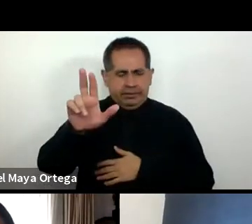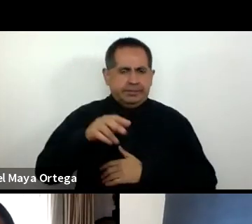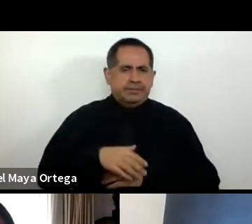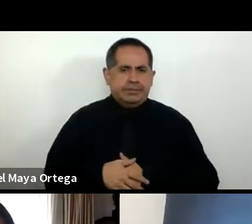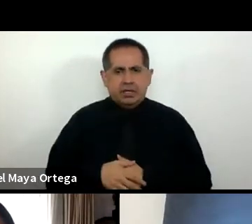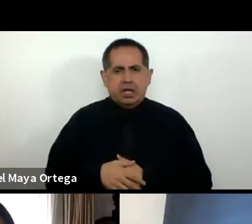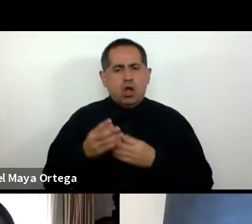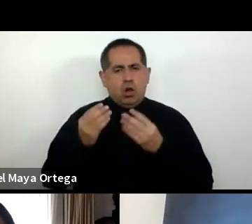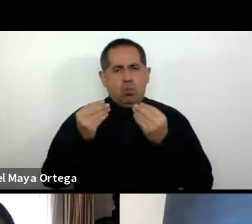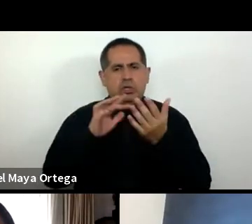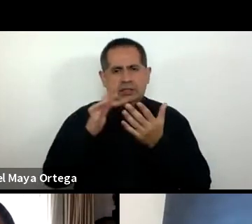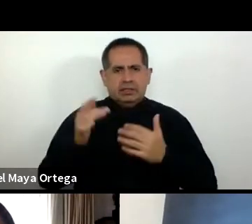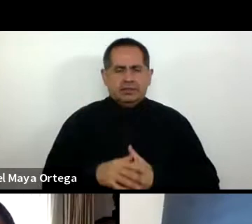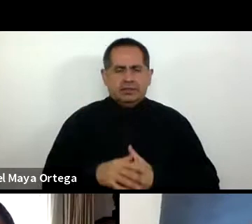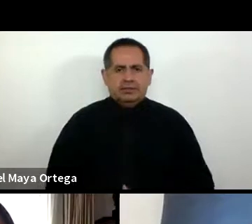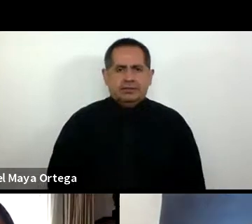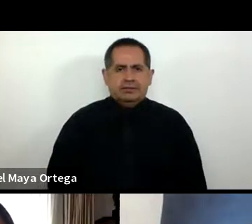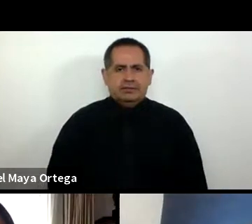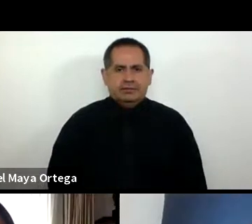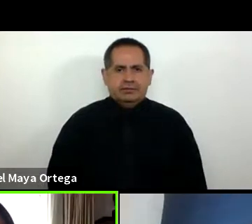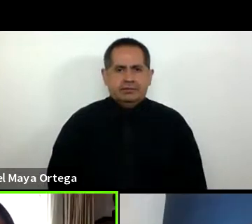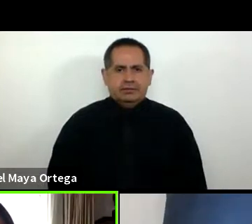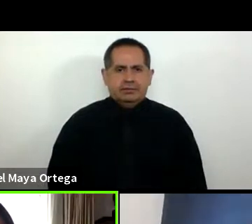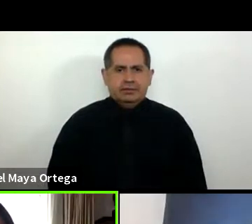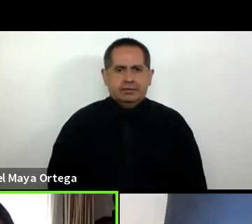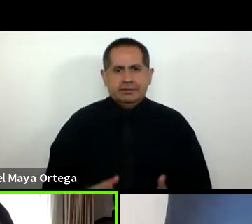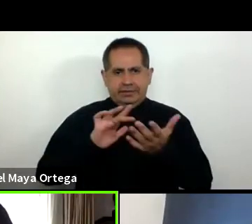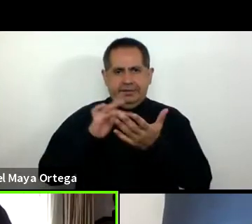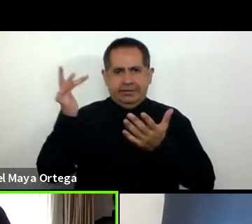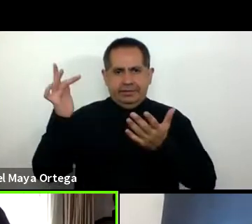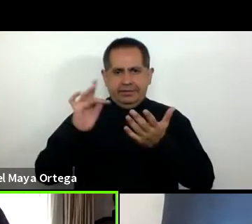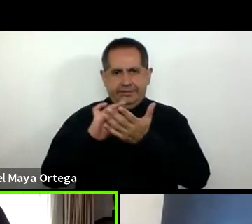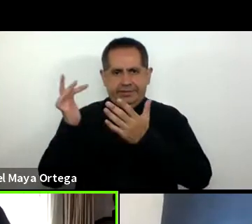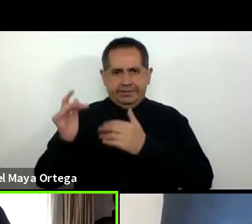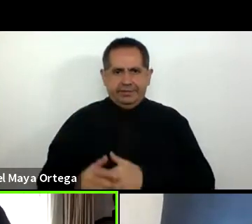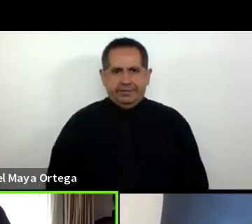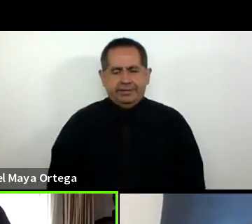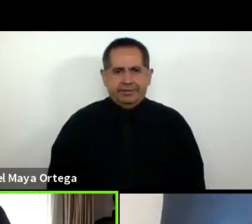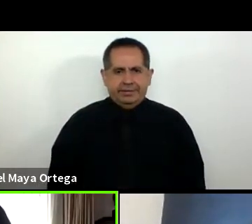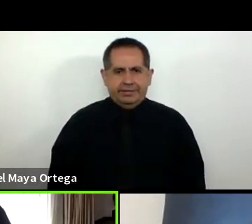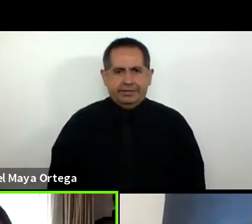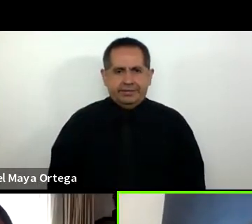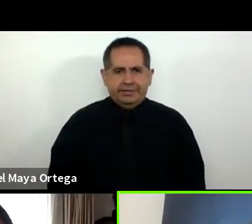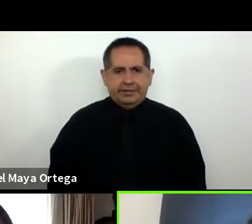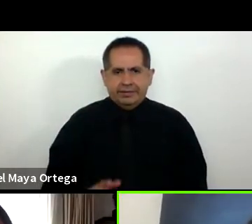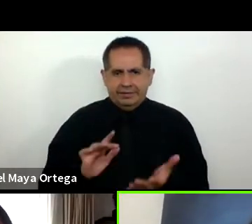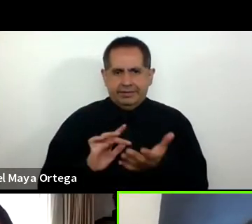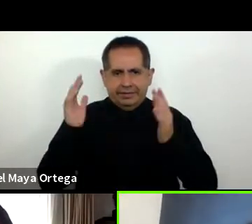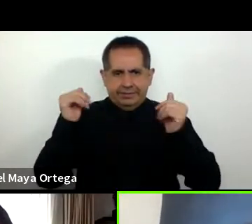martes. Muchísimas gracias. Gracias. Muchas gracias. Gracias, hasta luego.